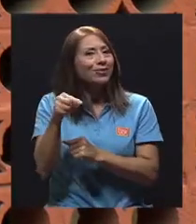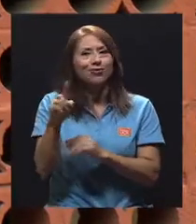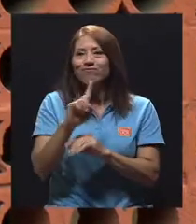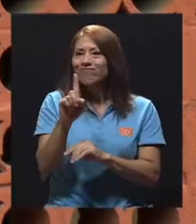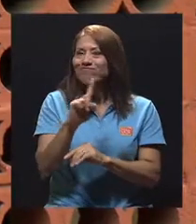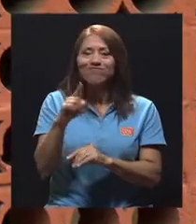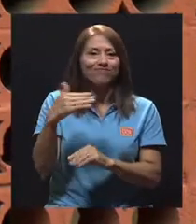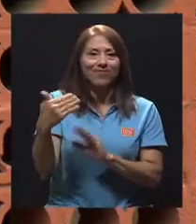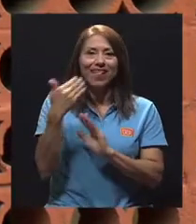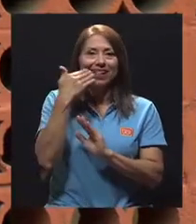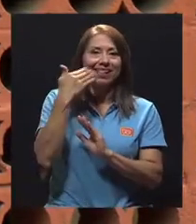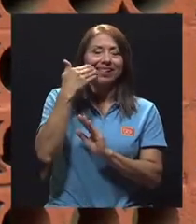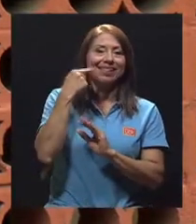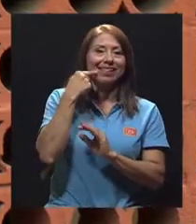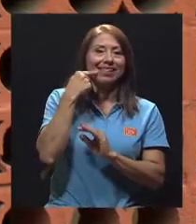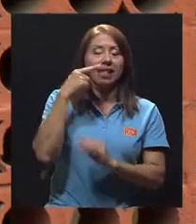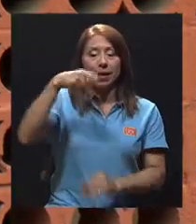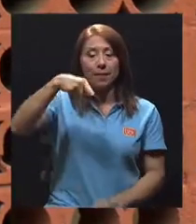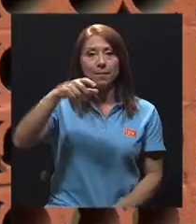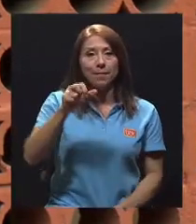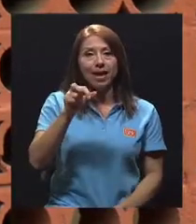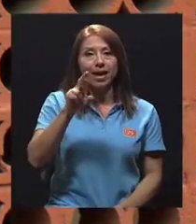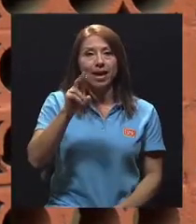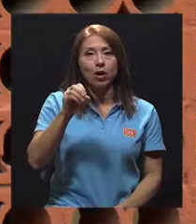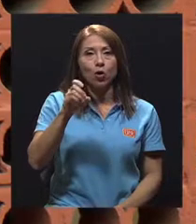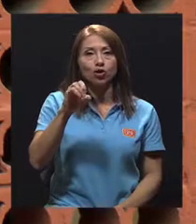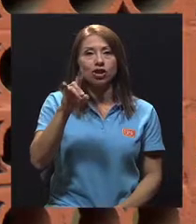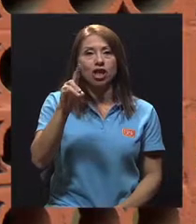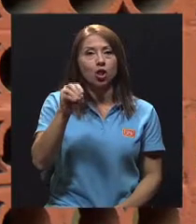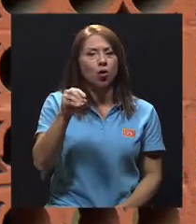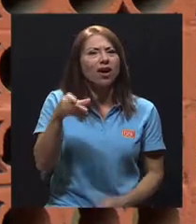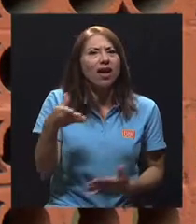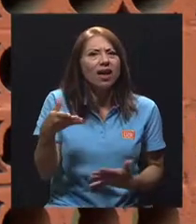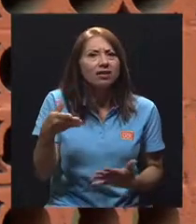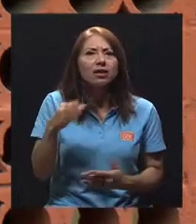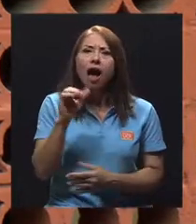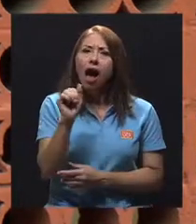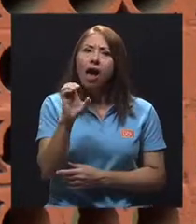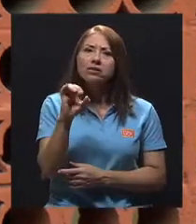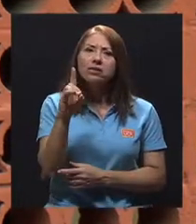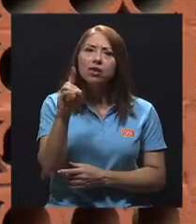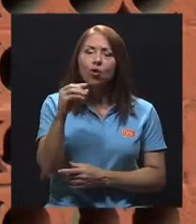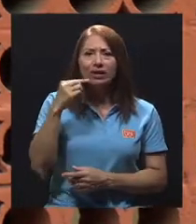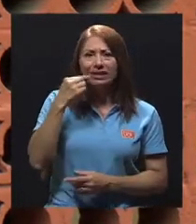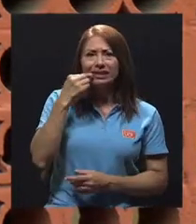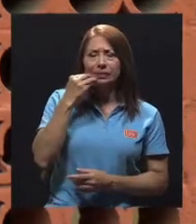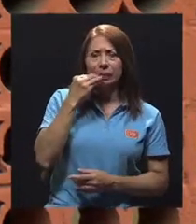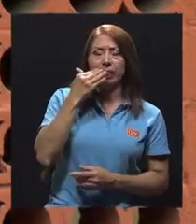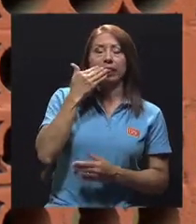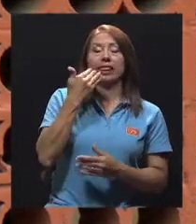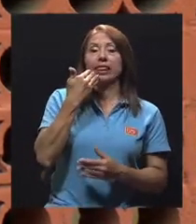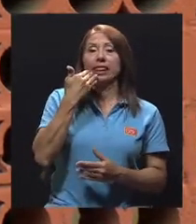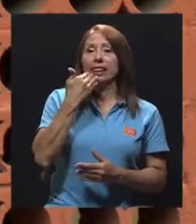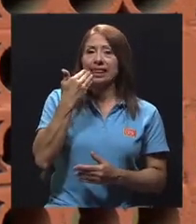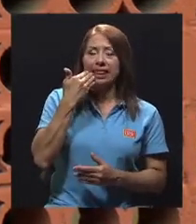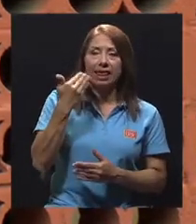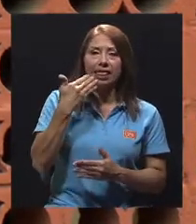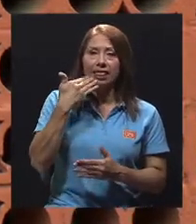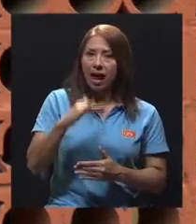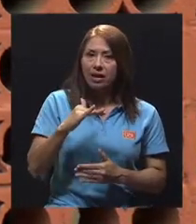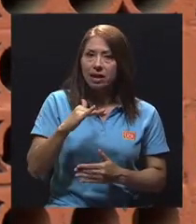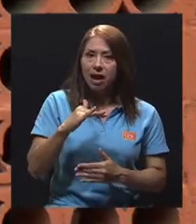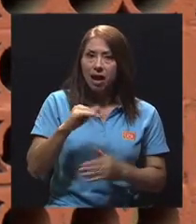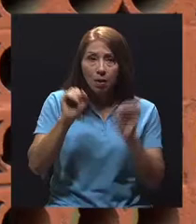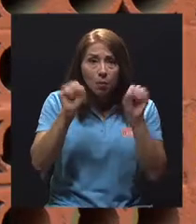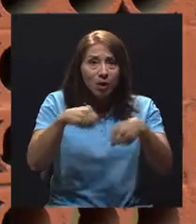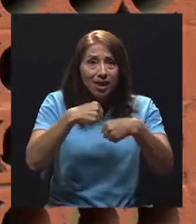daña la estructura dental. El peróxido es un ácido, ¿verdad?, que entra en el diente y daña el diente. Entonces, ¿lo pueden